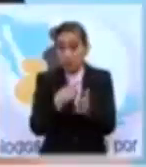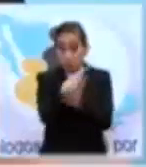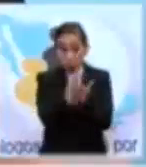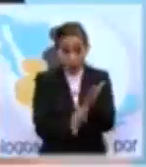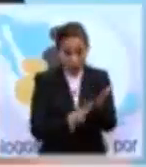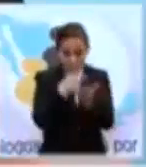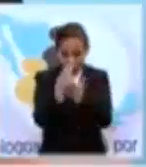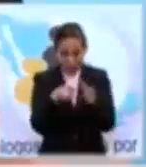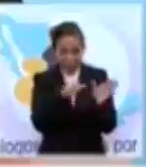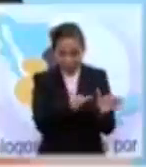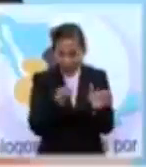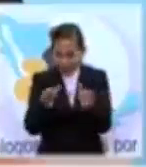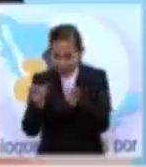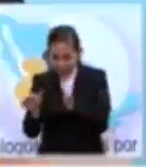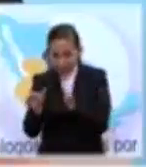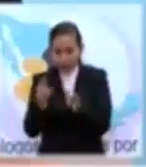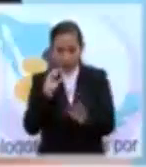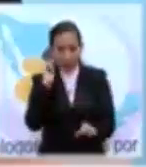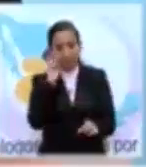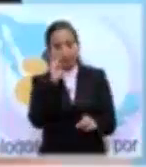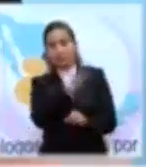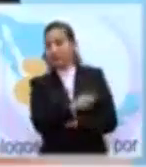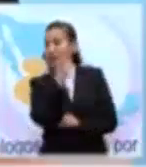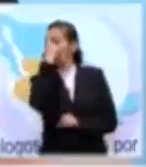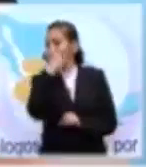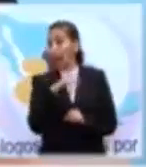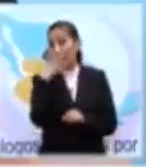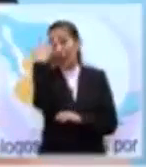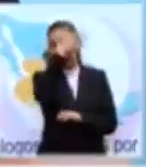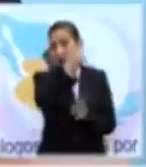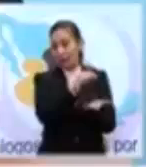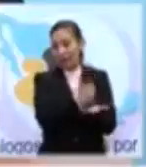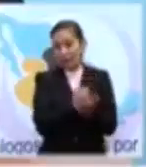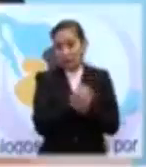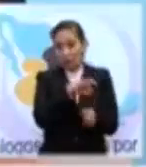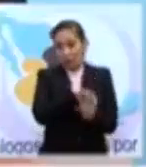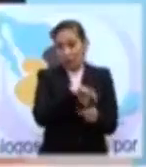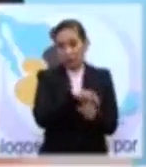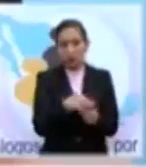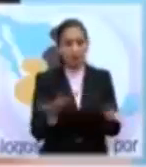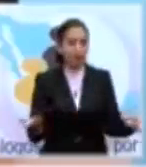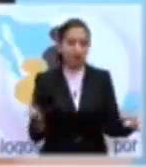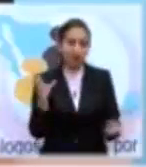lamentablemente son utilizados solo con fines político-electorales.